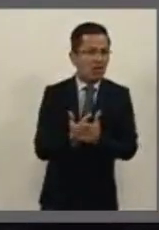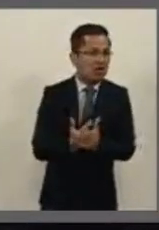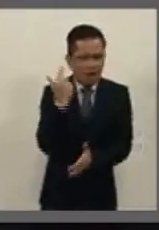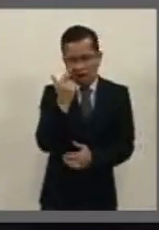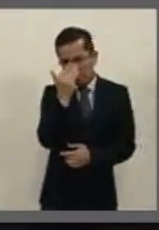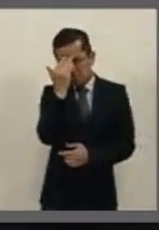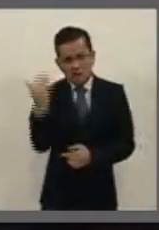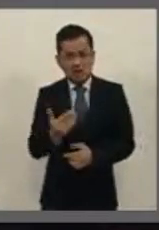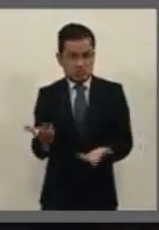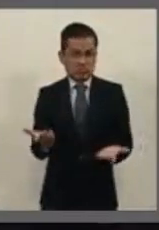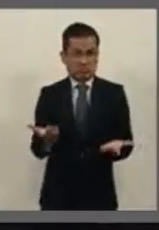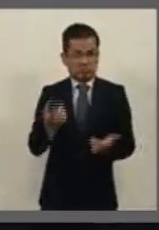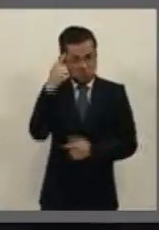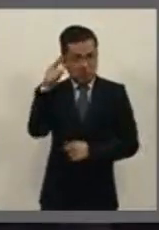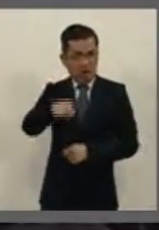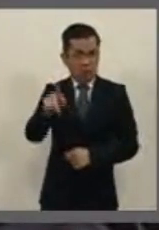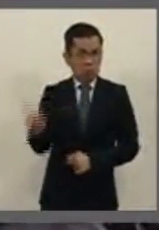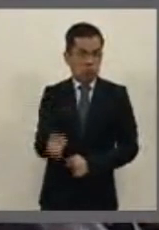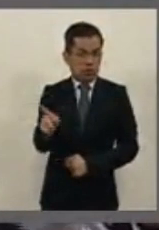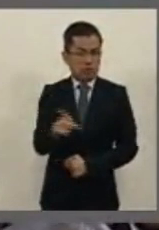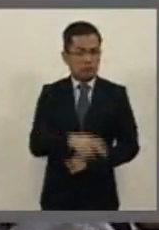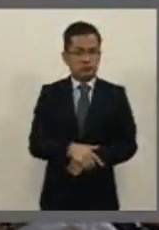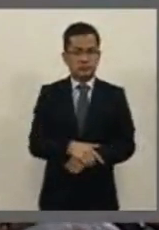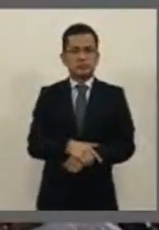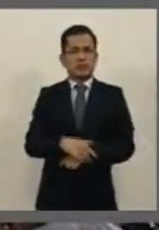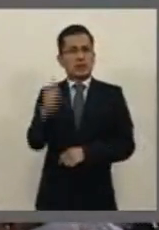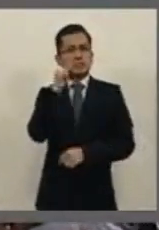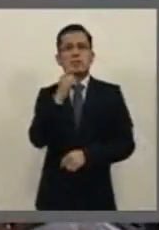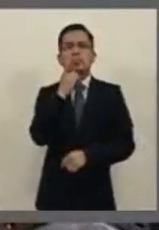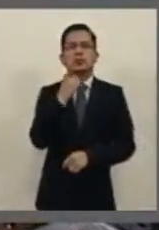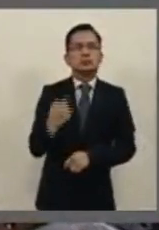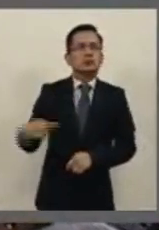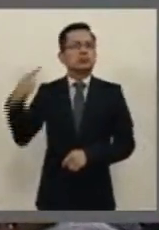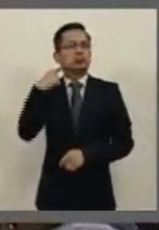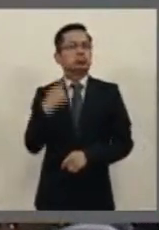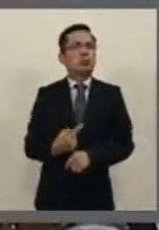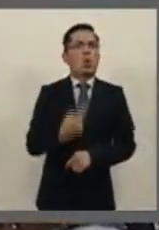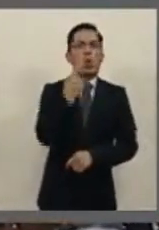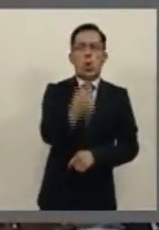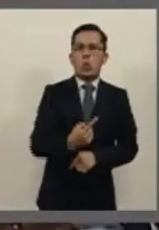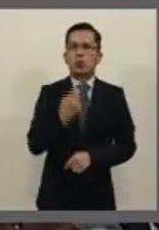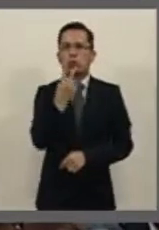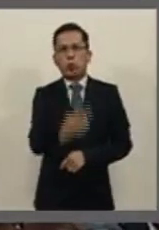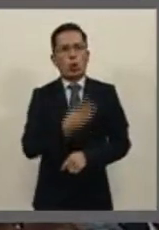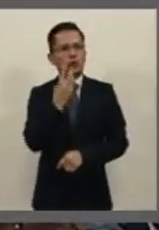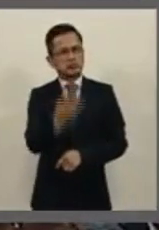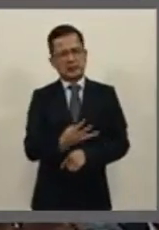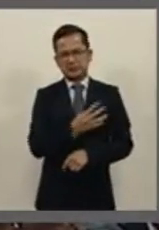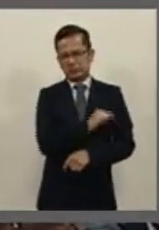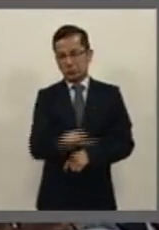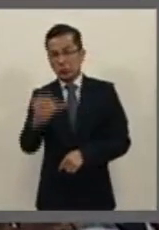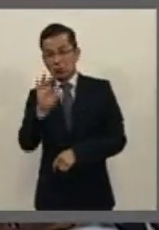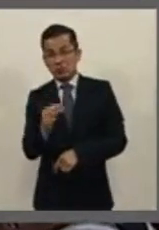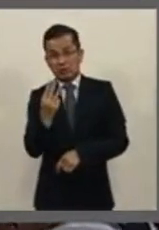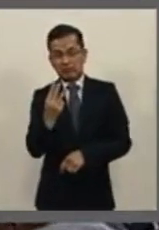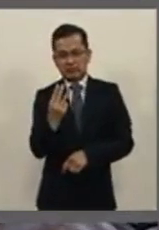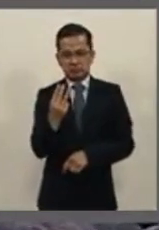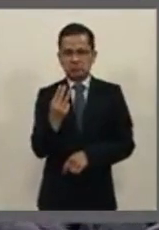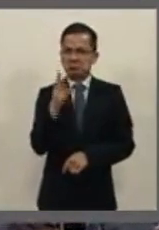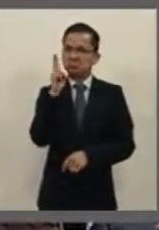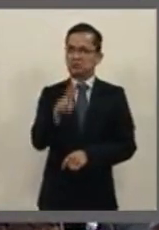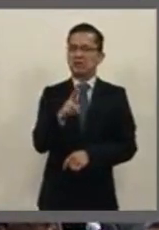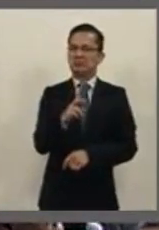agravia a nuestro pueblo. Y cada que se oye la cuenta de los 43, se necesita no tener sangre en las